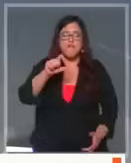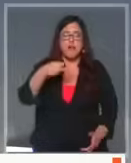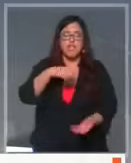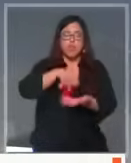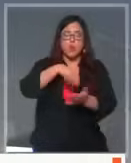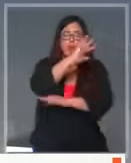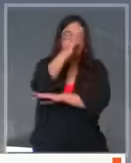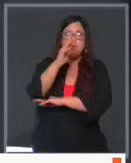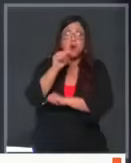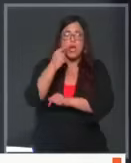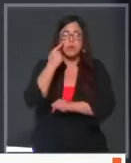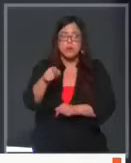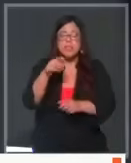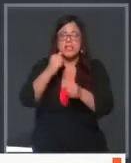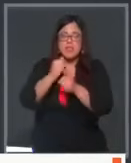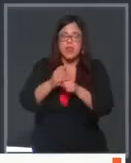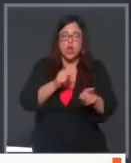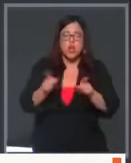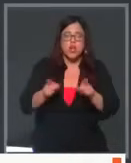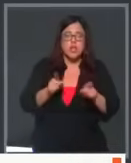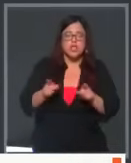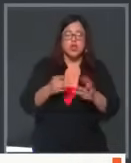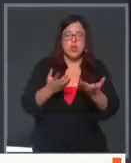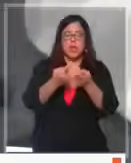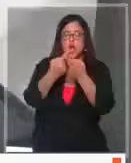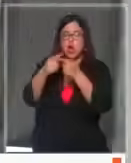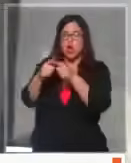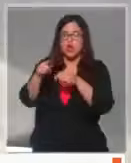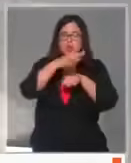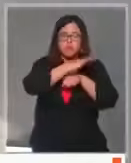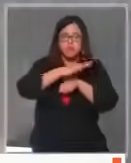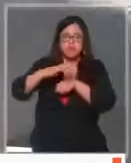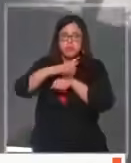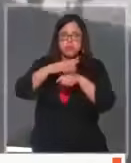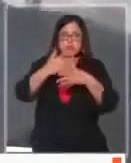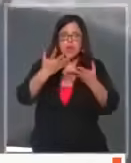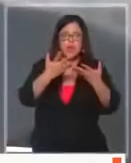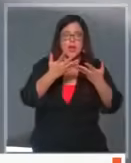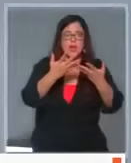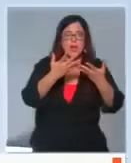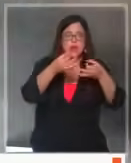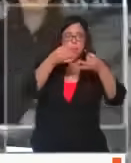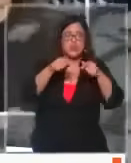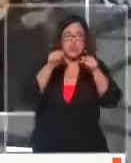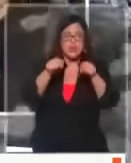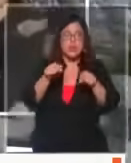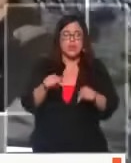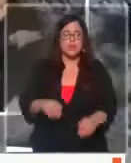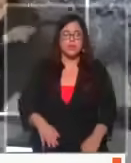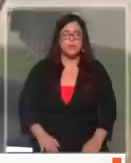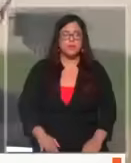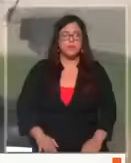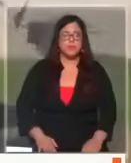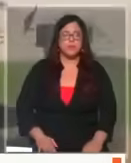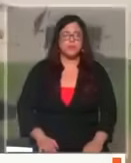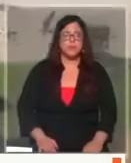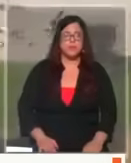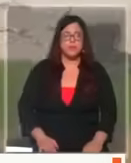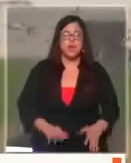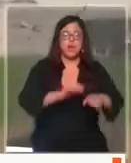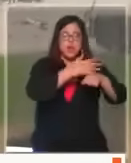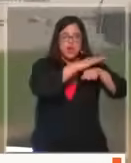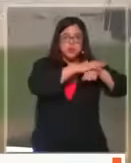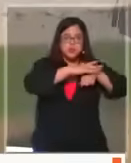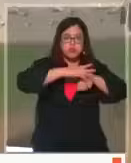Un trabajo importante de coordinación con las otras aeronaves para llegar finalmente a este momento. Cierra el desfile aéreo una formación